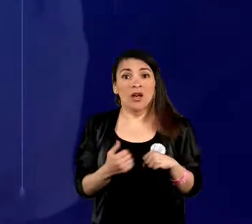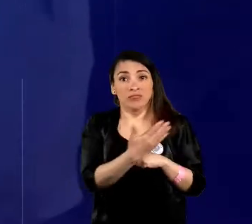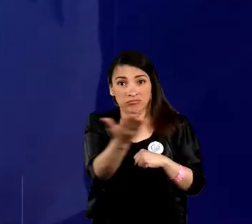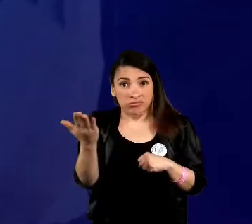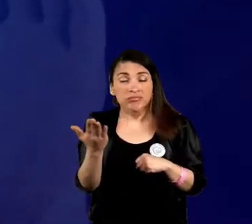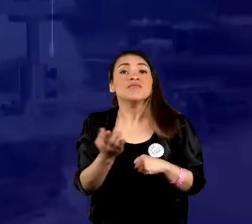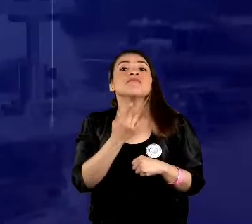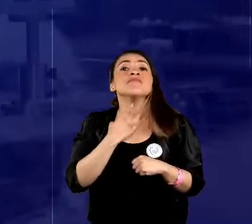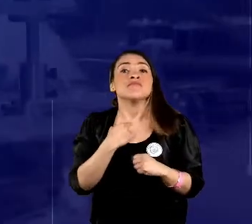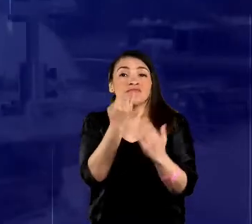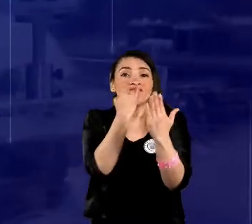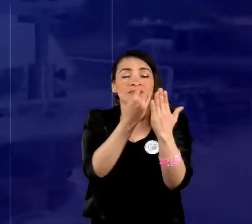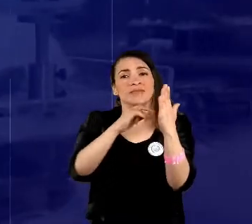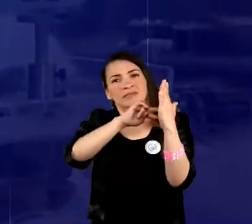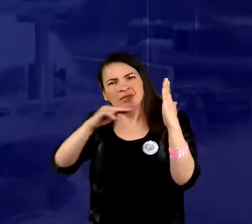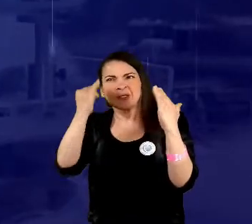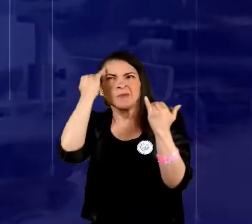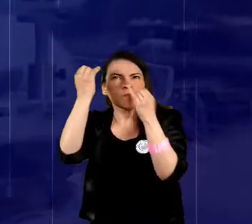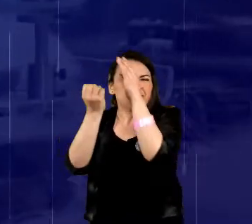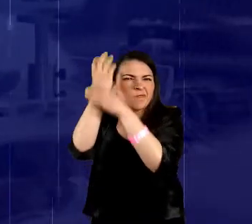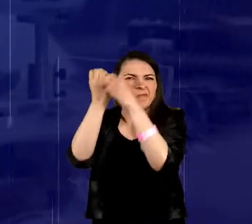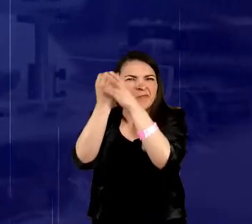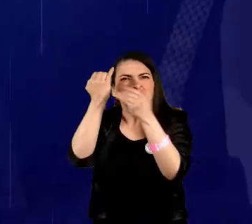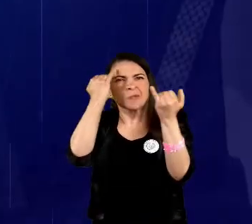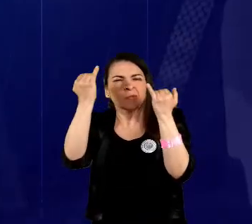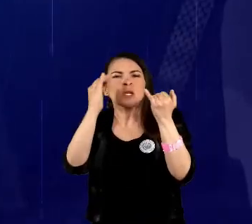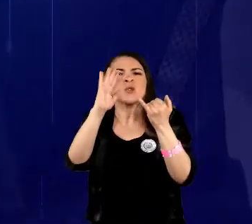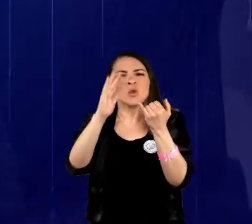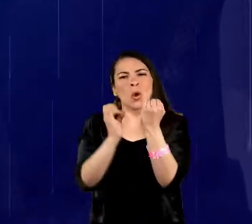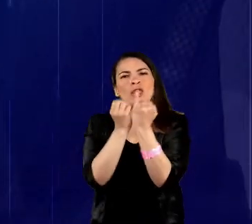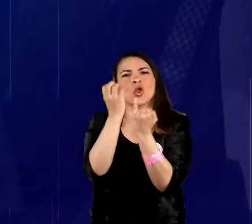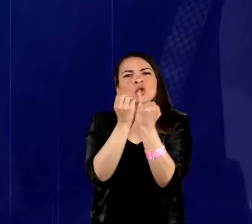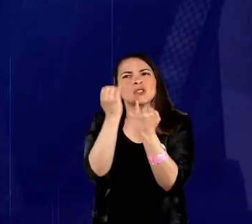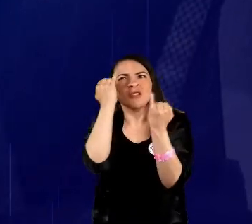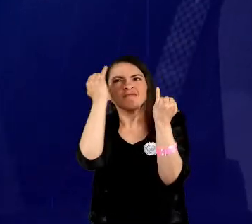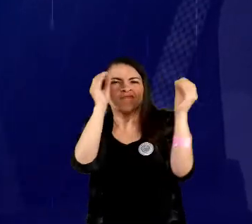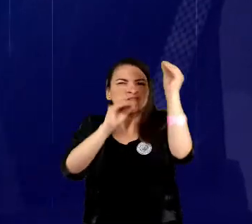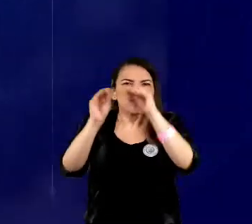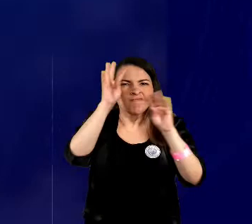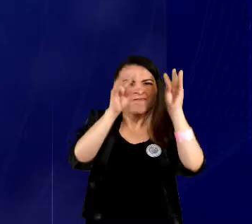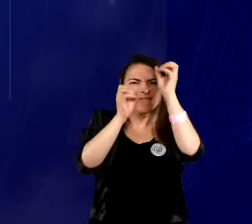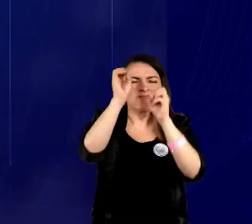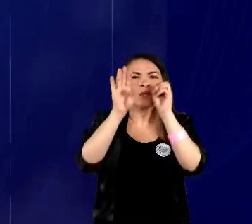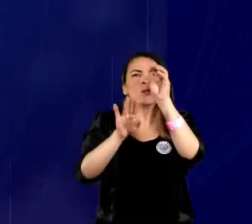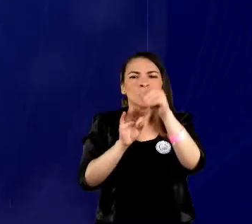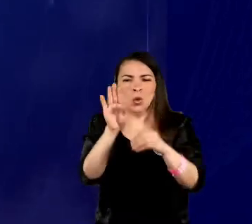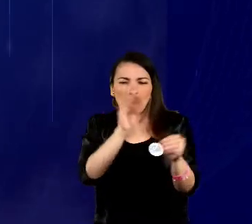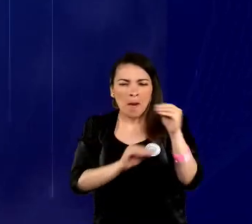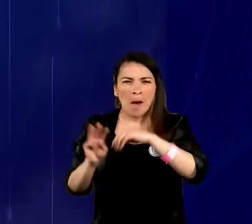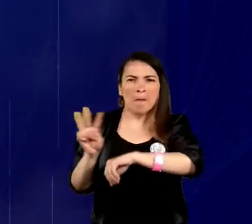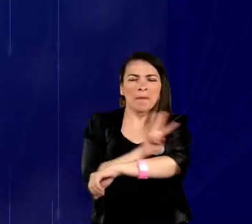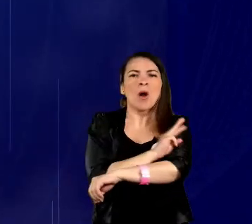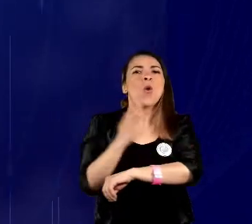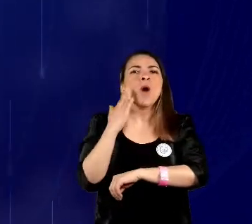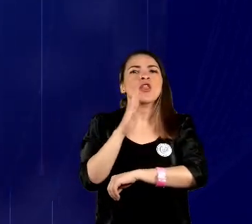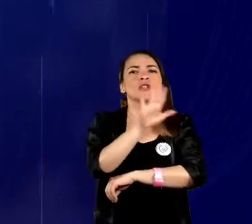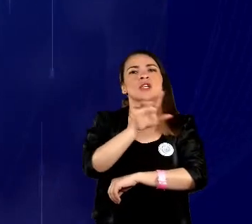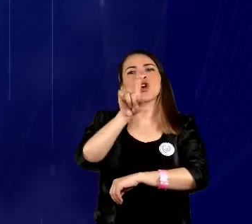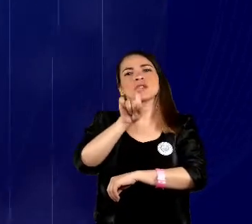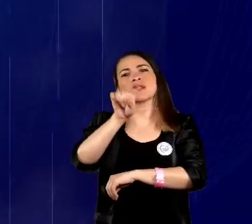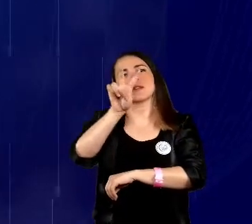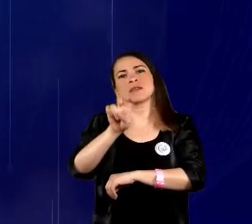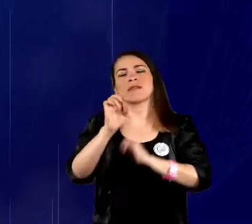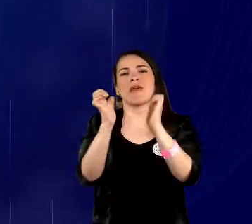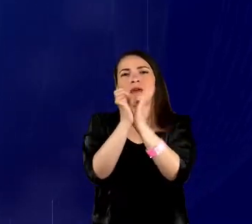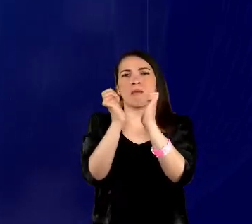Innovación emprendimiento industrias creativas y creadores de contenido este próximo 56 y 7 de